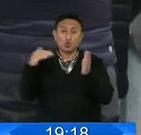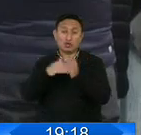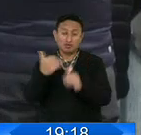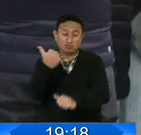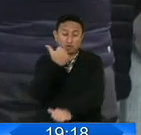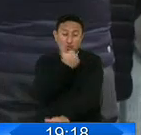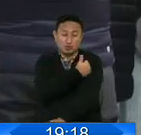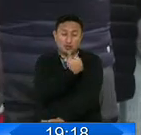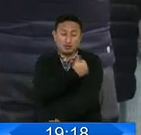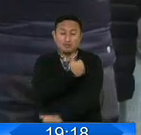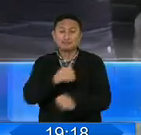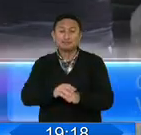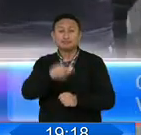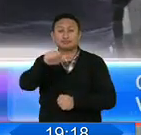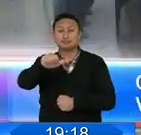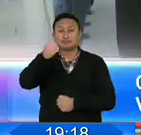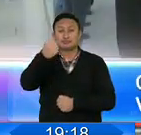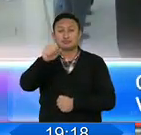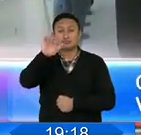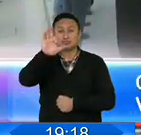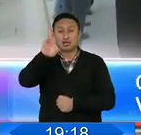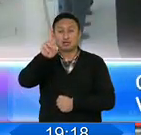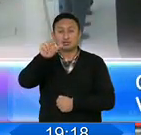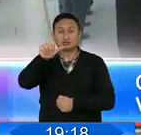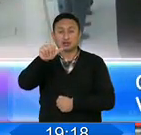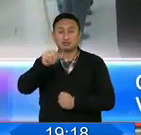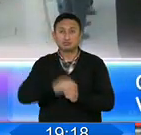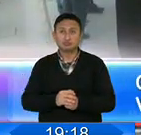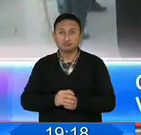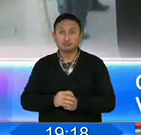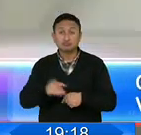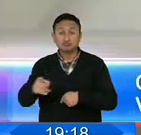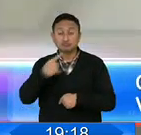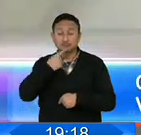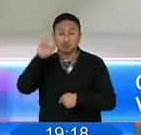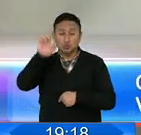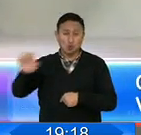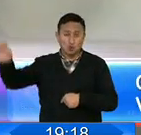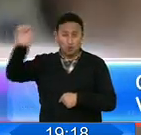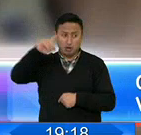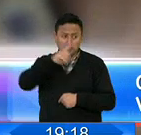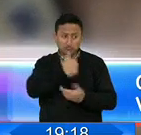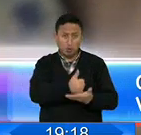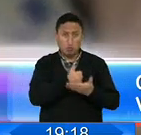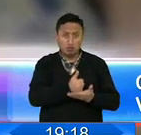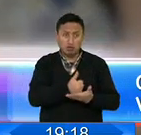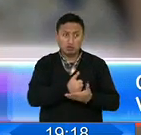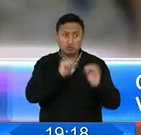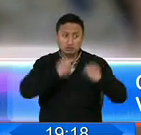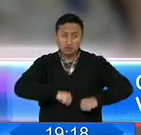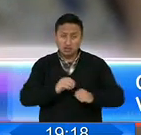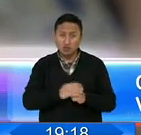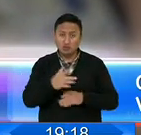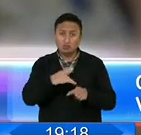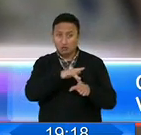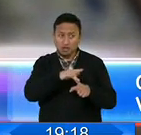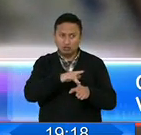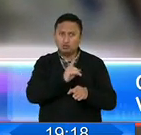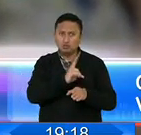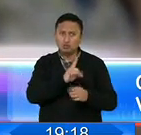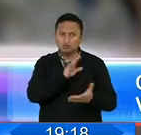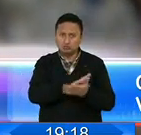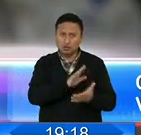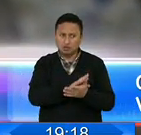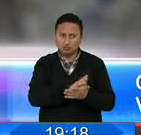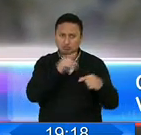da después de que reguladores británicos y de la Unión Europea dijeron que los beneficios de este compuesto superan cualquier riesgo luego de los informes de